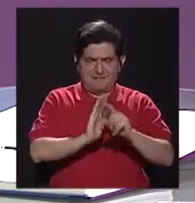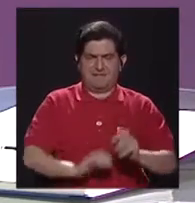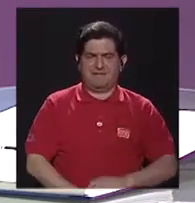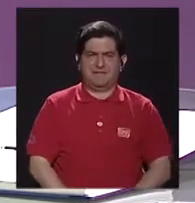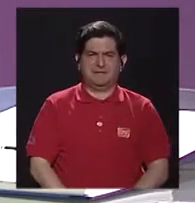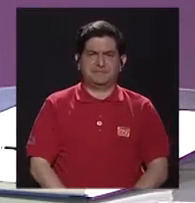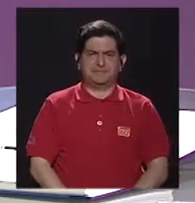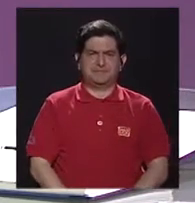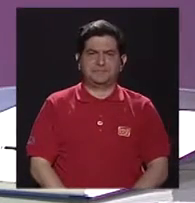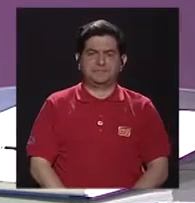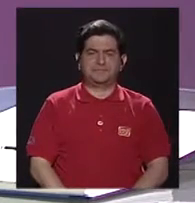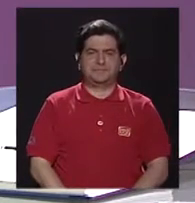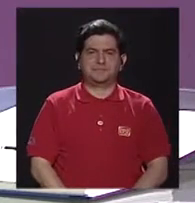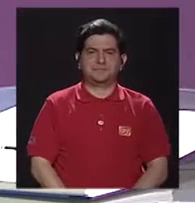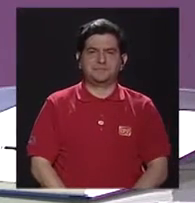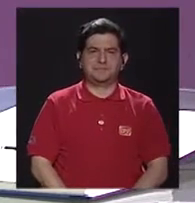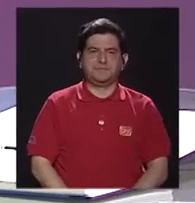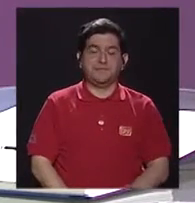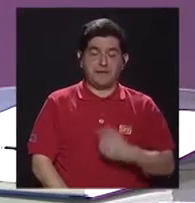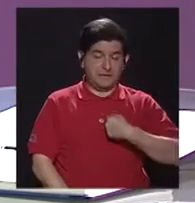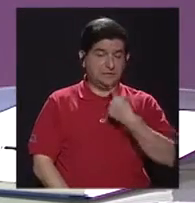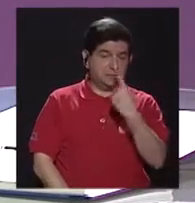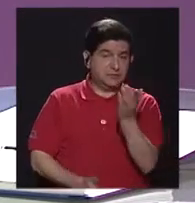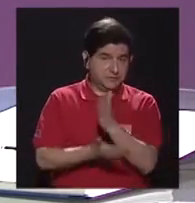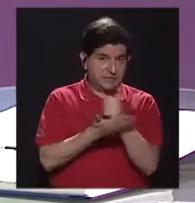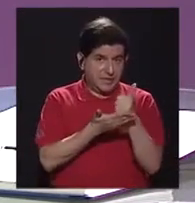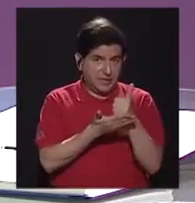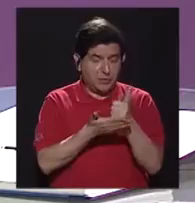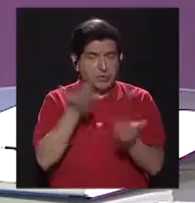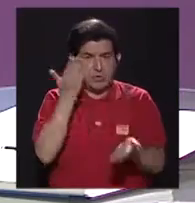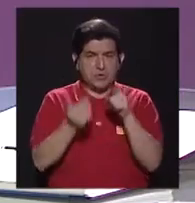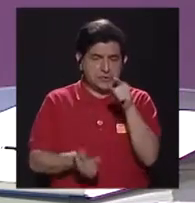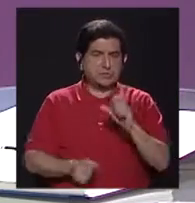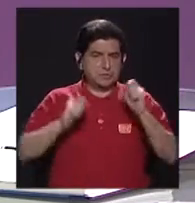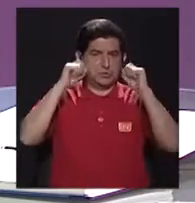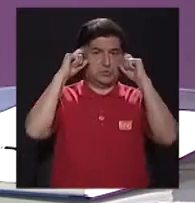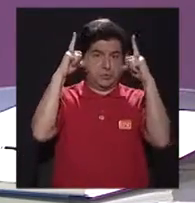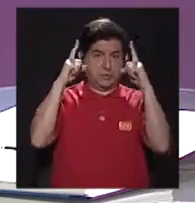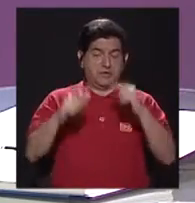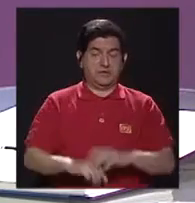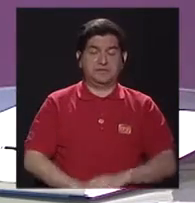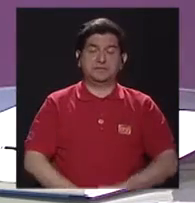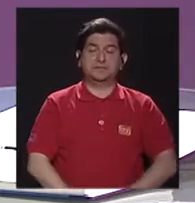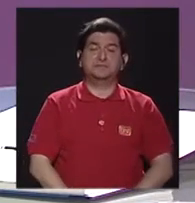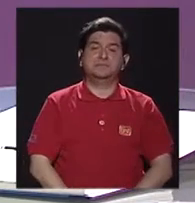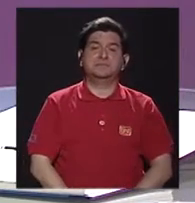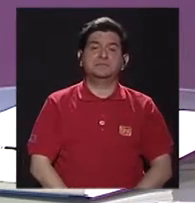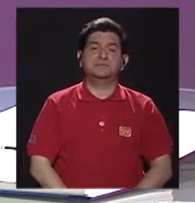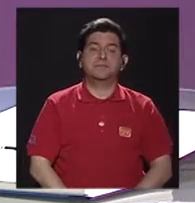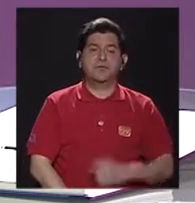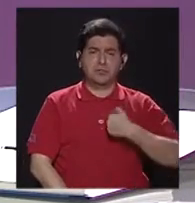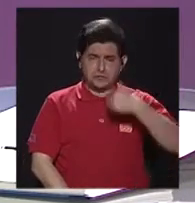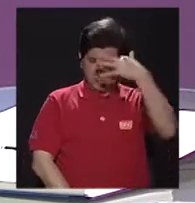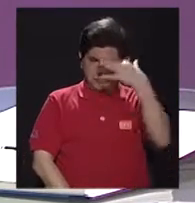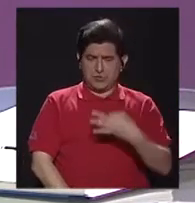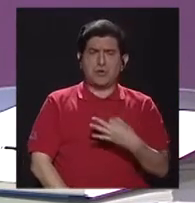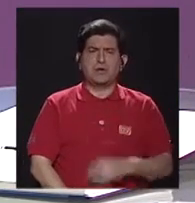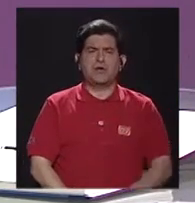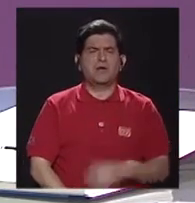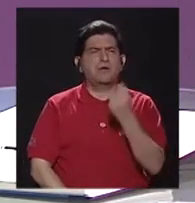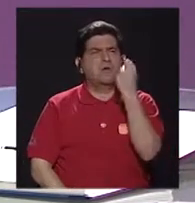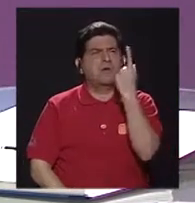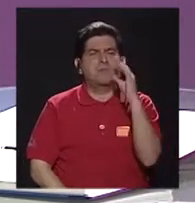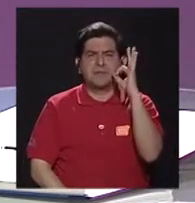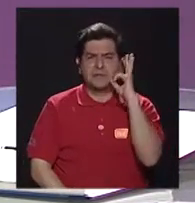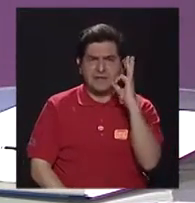necesario una ley. Le voy a decir una cosa, tal vez usted se va a sorprender de lo que yo le voy a decir. A mí me parece que bien interpretada